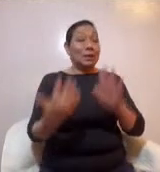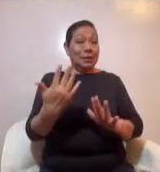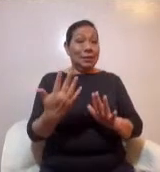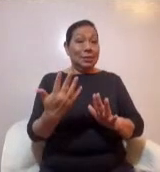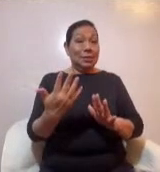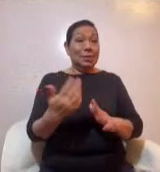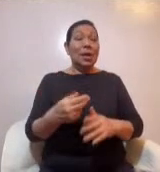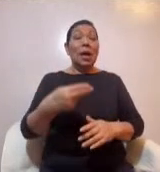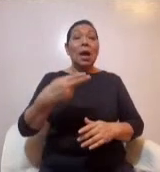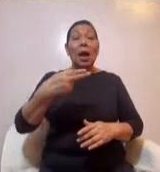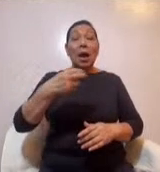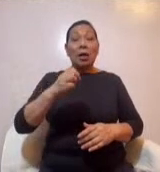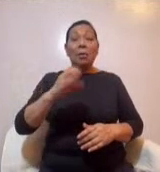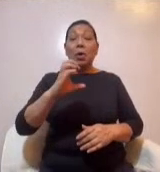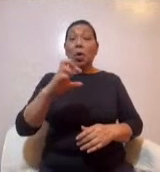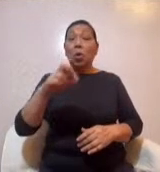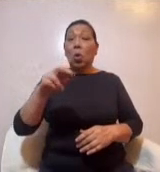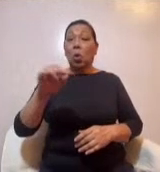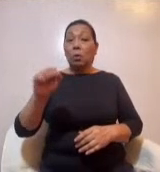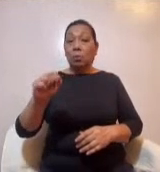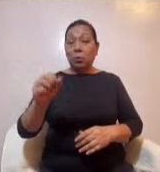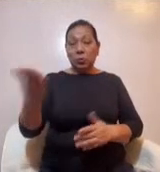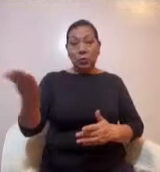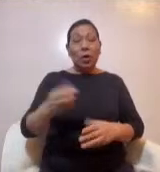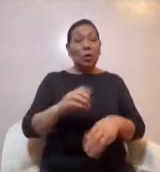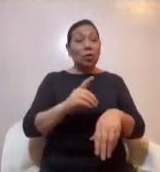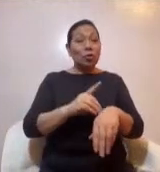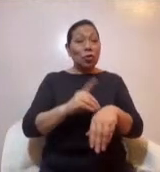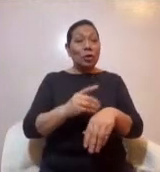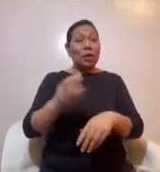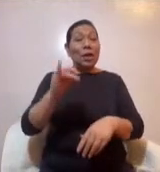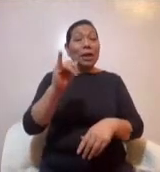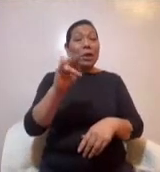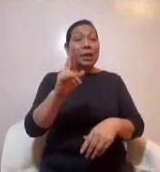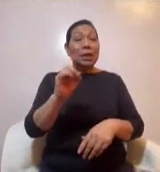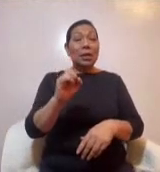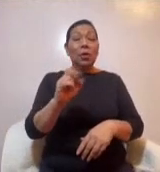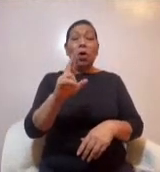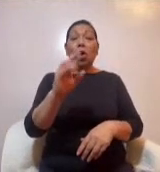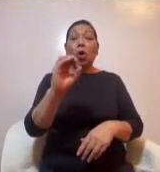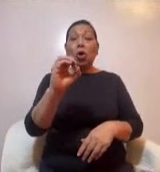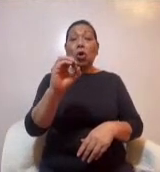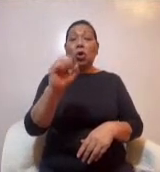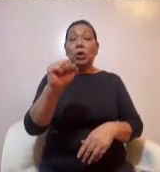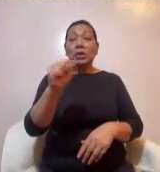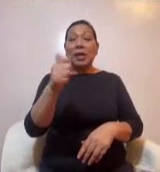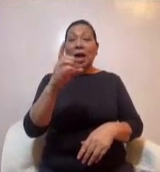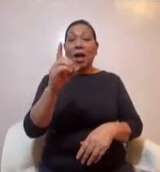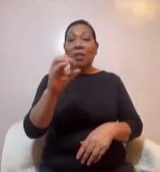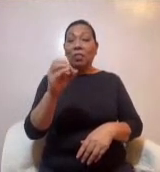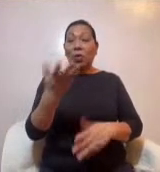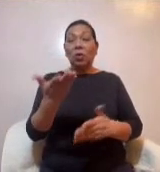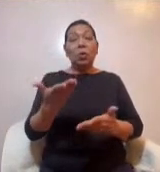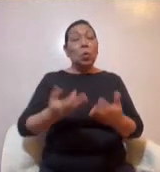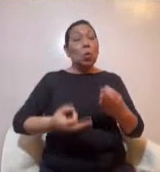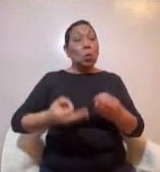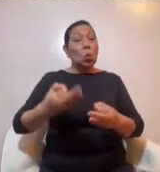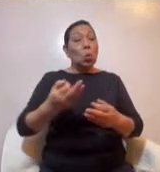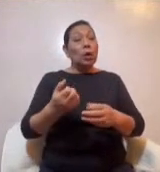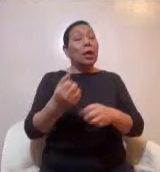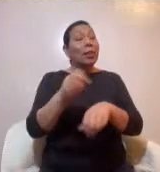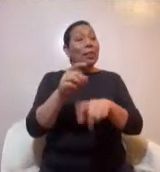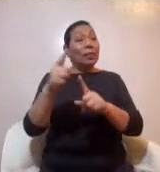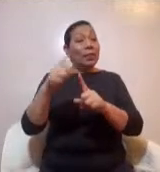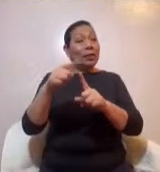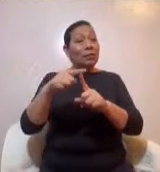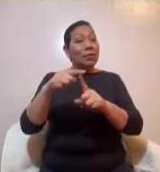de 2015 habeas corpus, hemos invitado a la doctora Iris Rosado, asesora